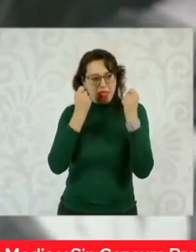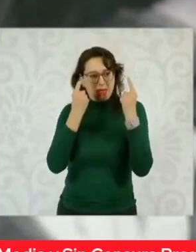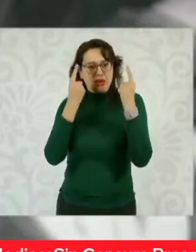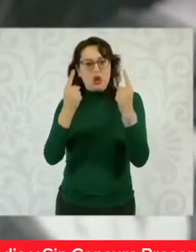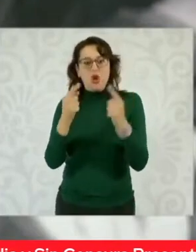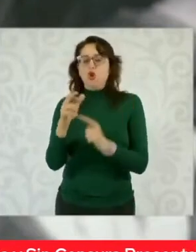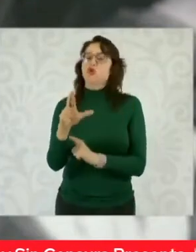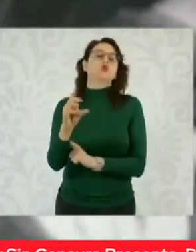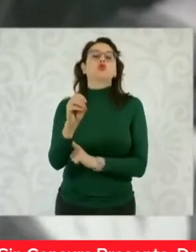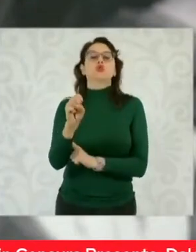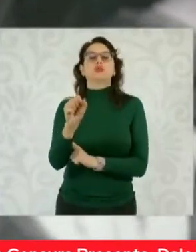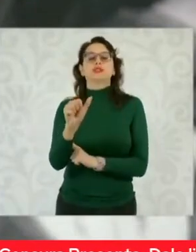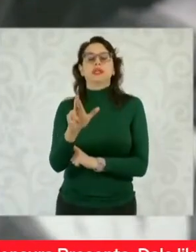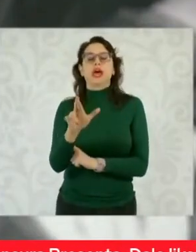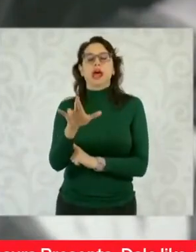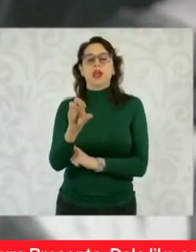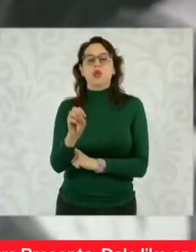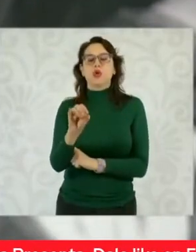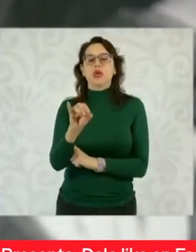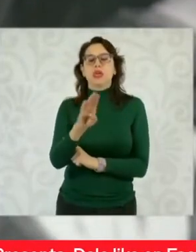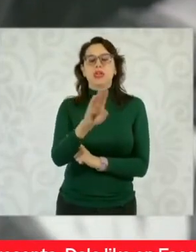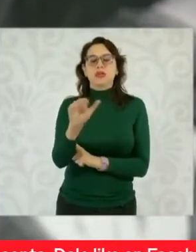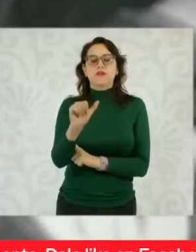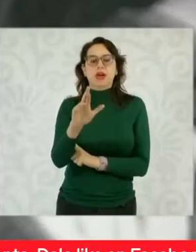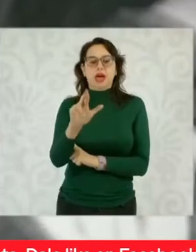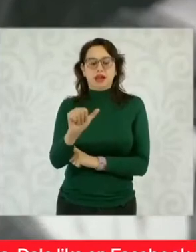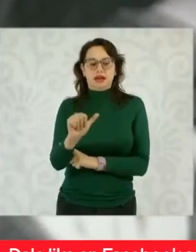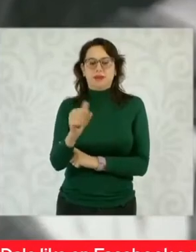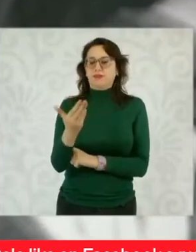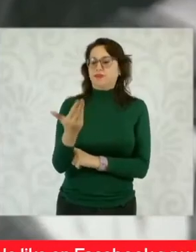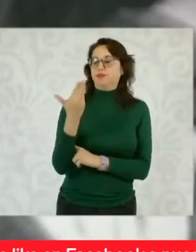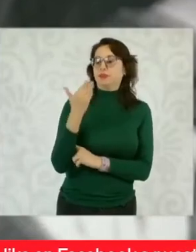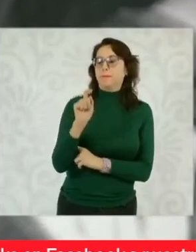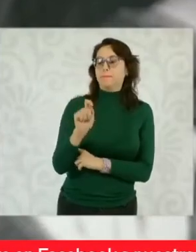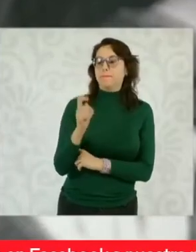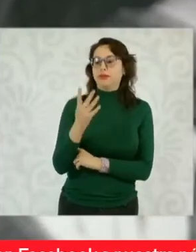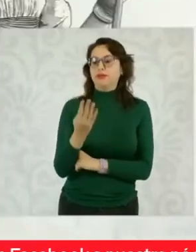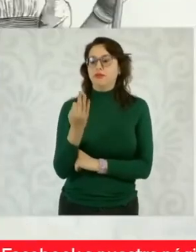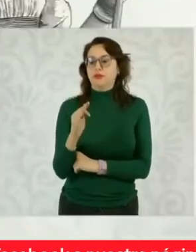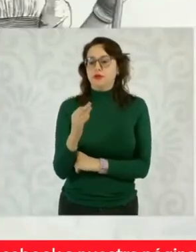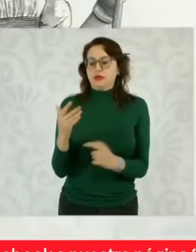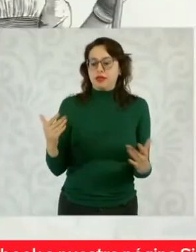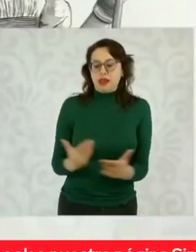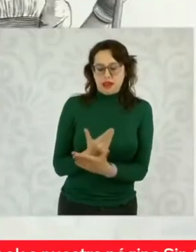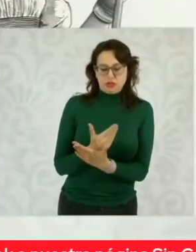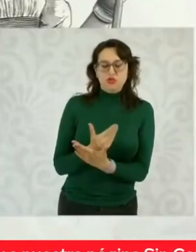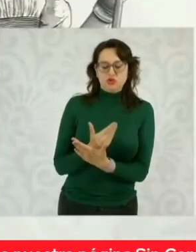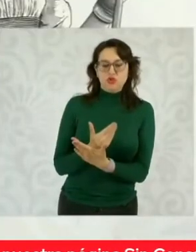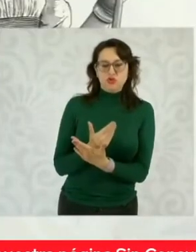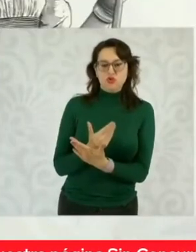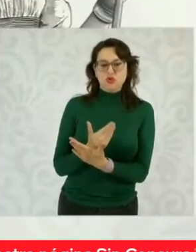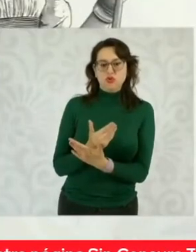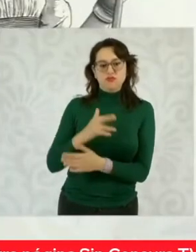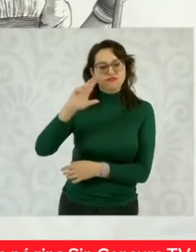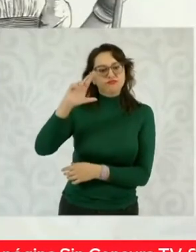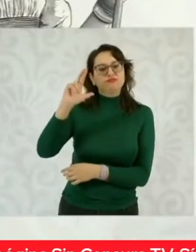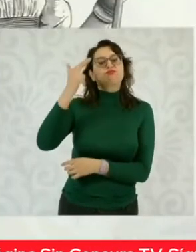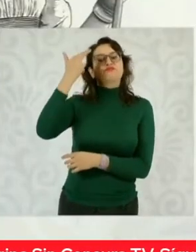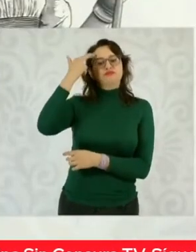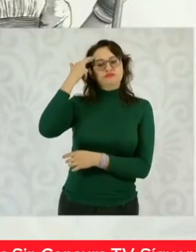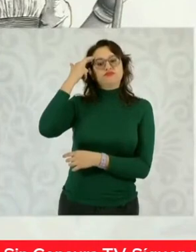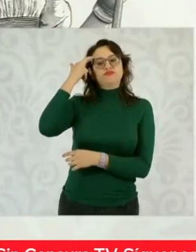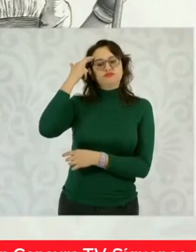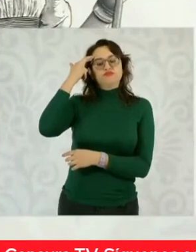es muy importante que esta semana, que fue su natalicio el pasado 24 de febrero, pues yo quiero recordarla